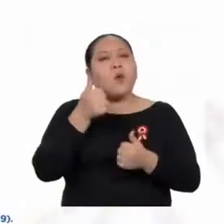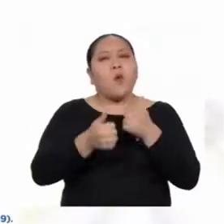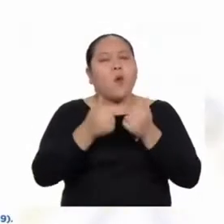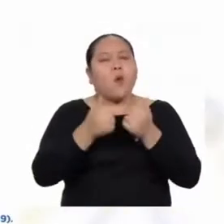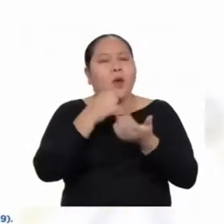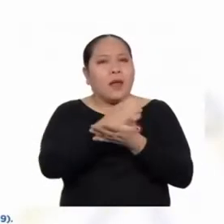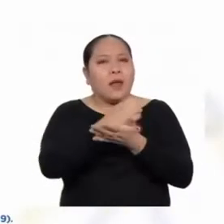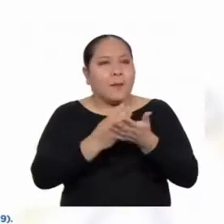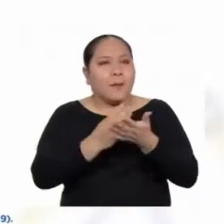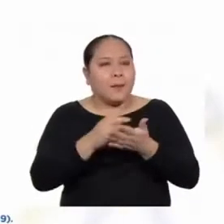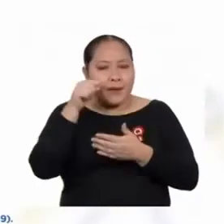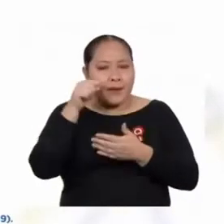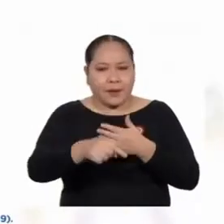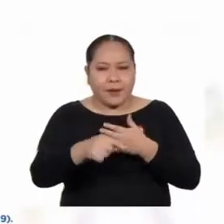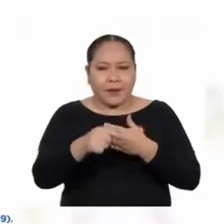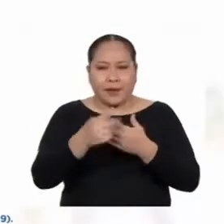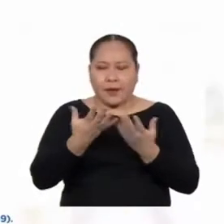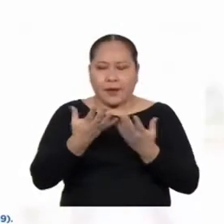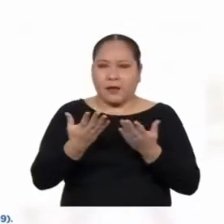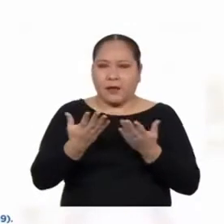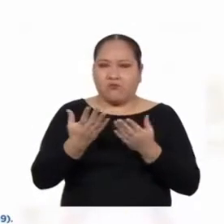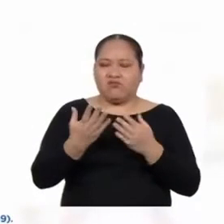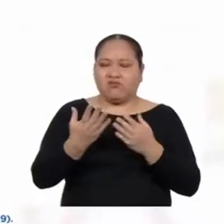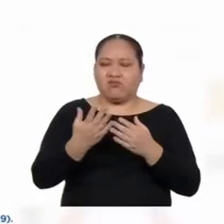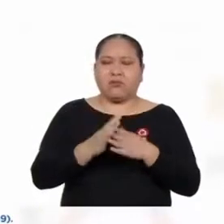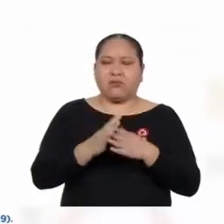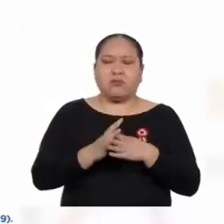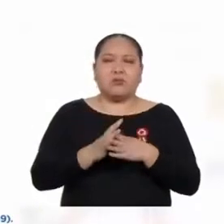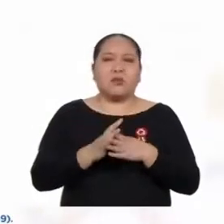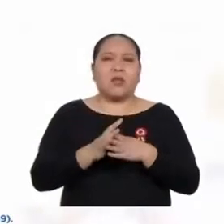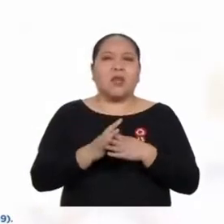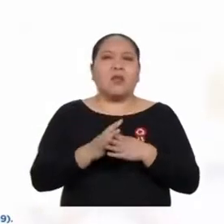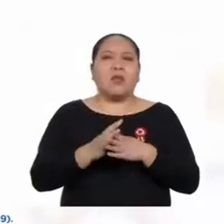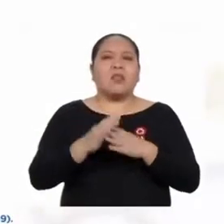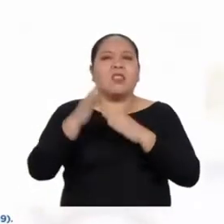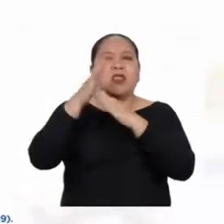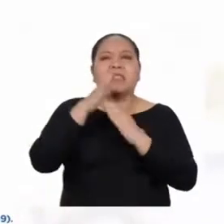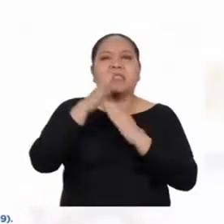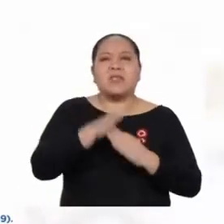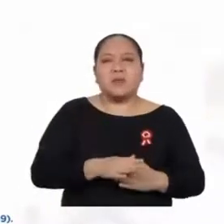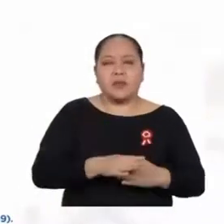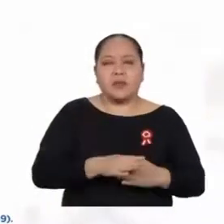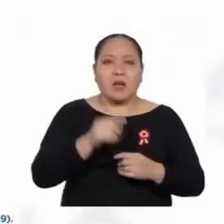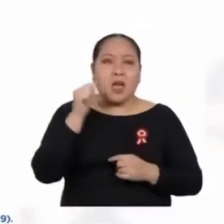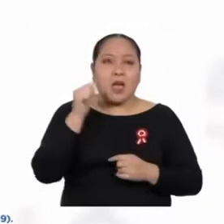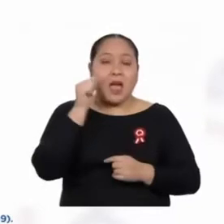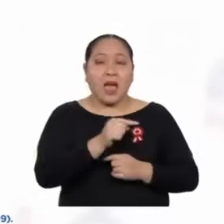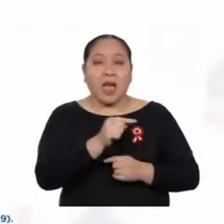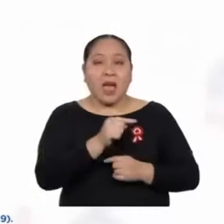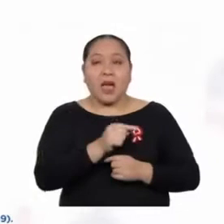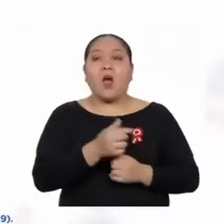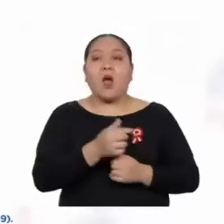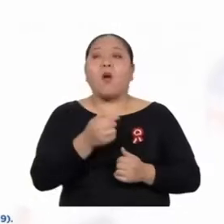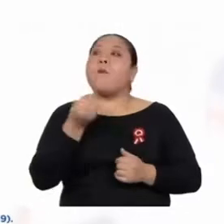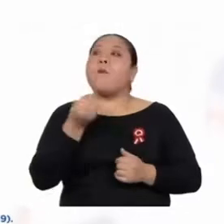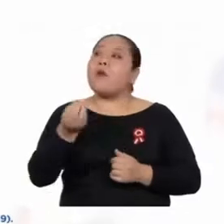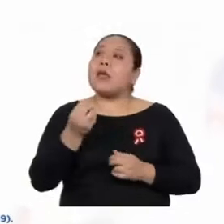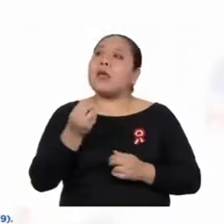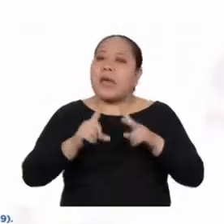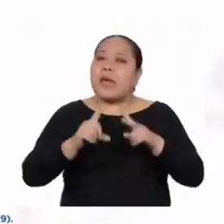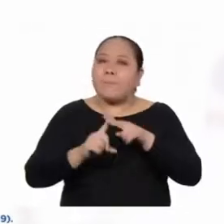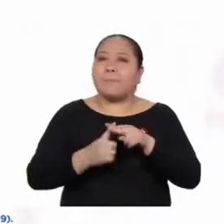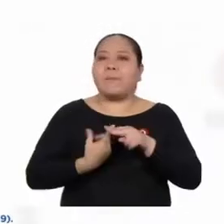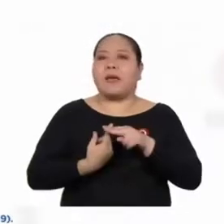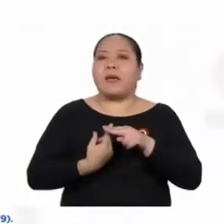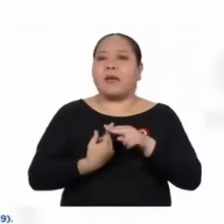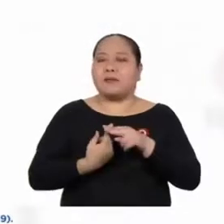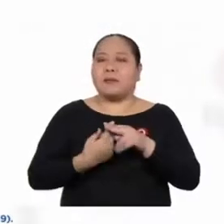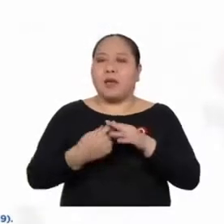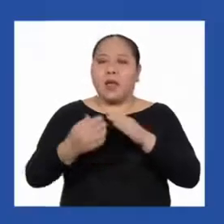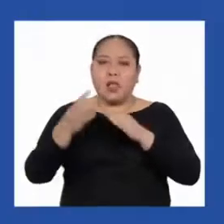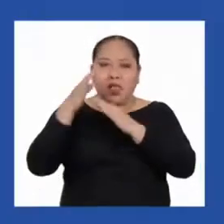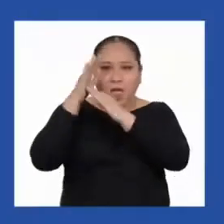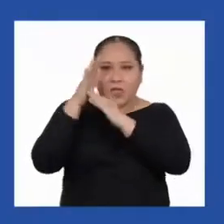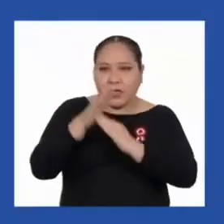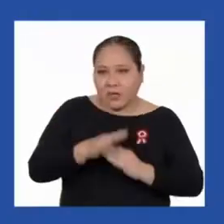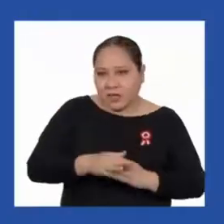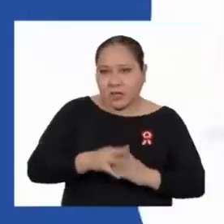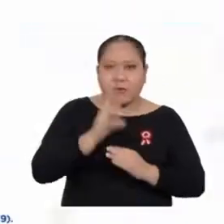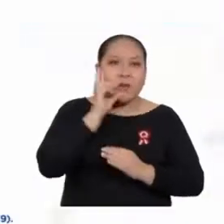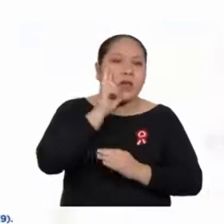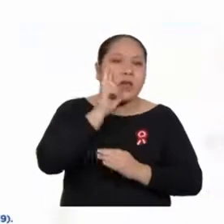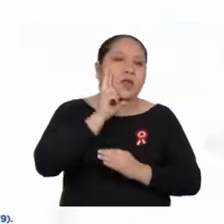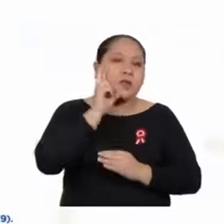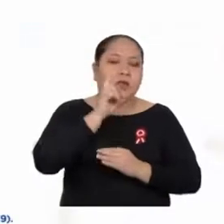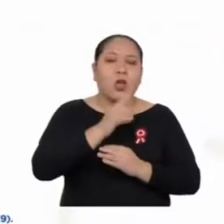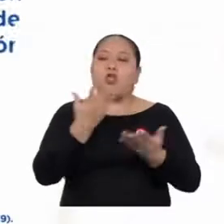discriminación aborda este párrafo? Las causas que originan la discriminación racial y lugares donde se